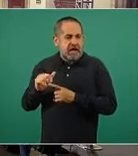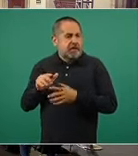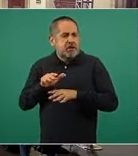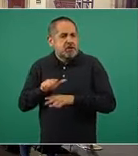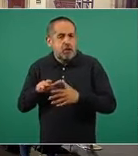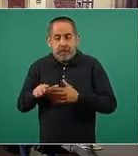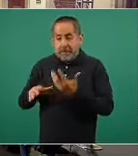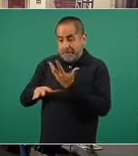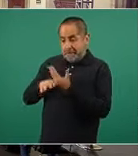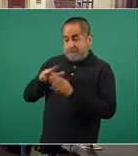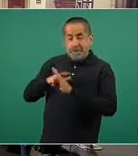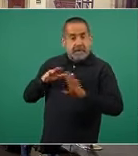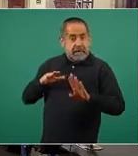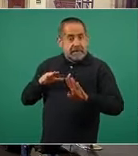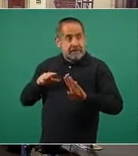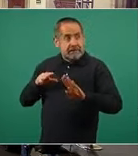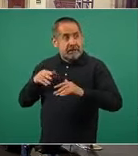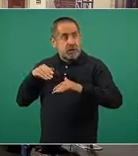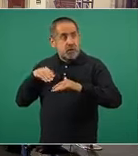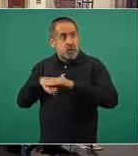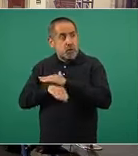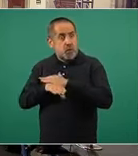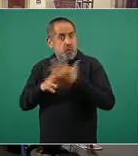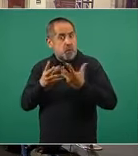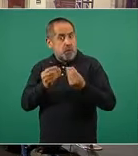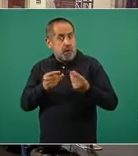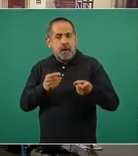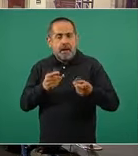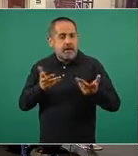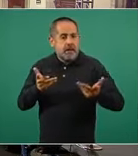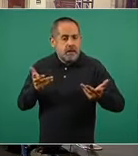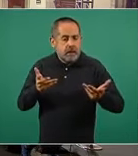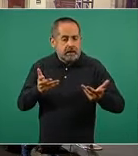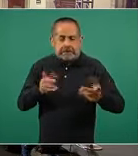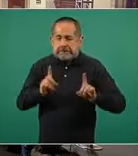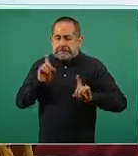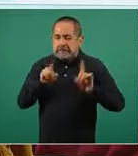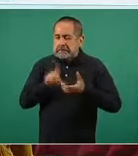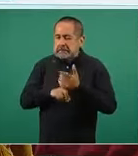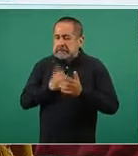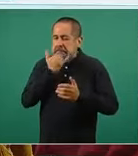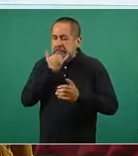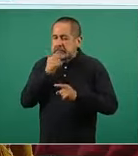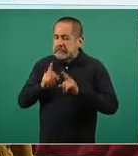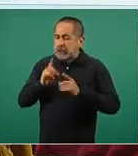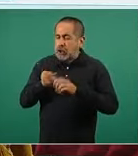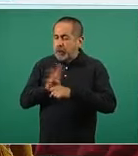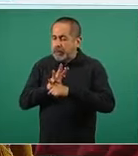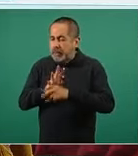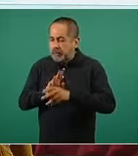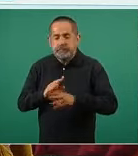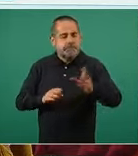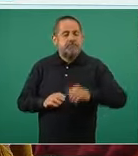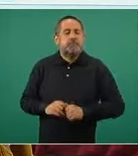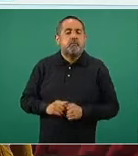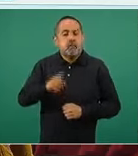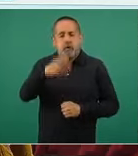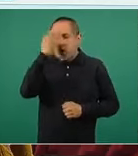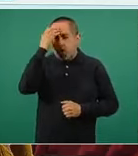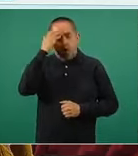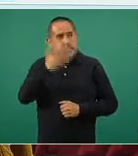población migrante que se encuentra o se ha estudiado bajo sospecha de COVID. Ustedes ya conocen muy bien estas láminas que se les ha